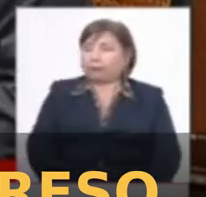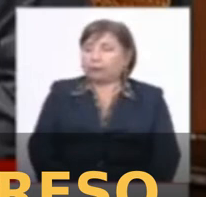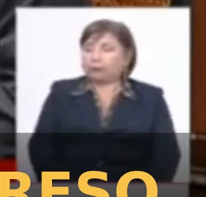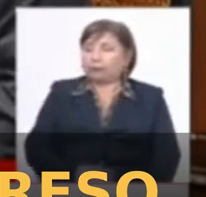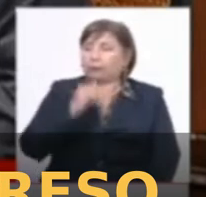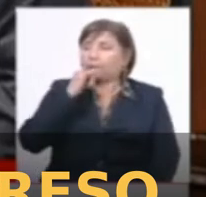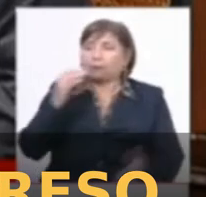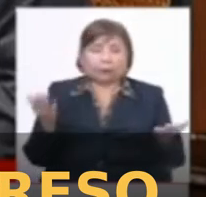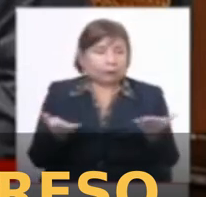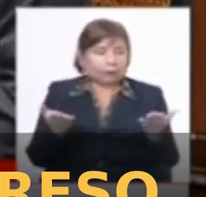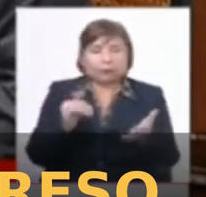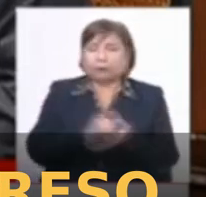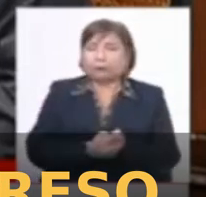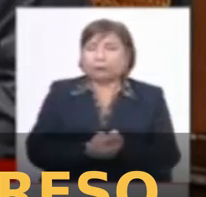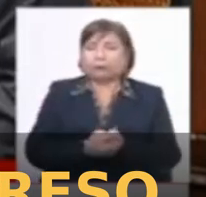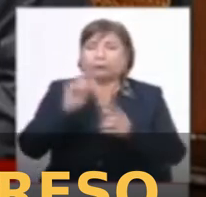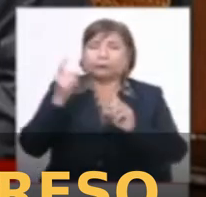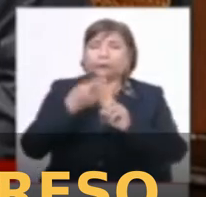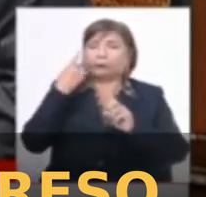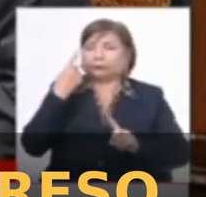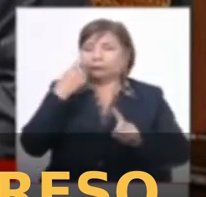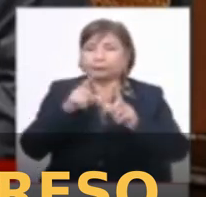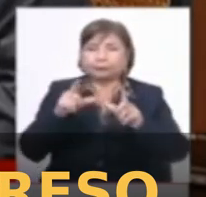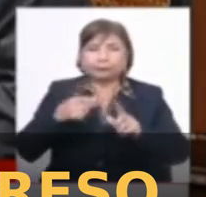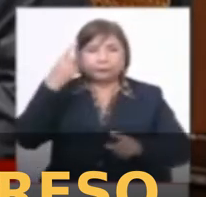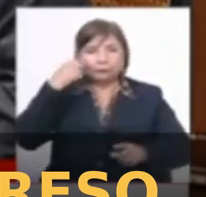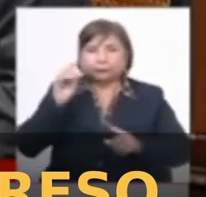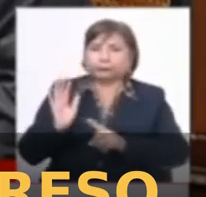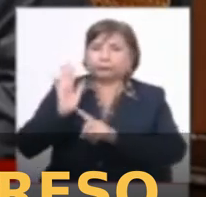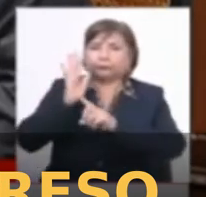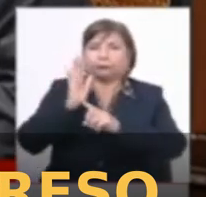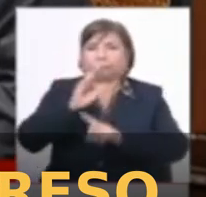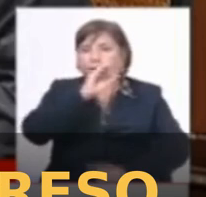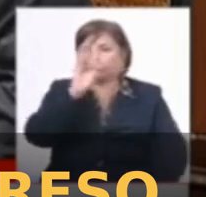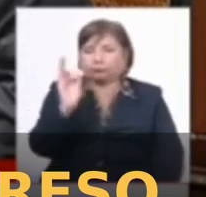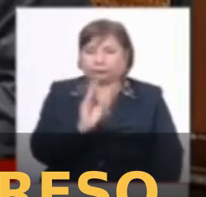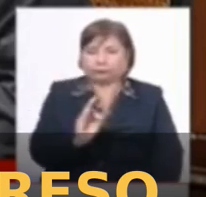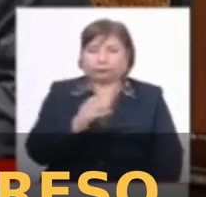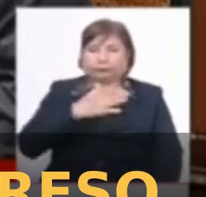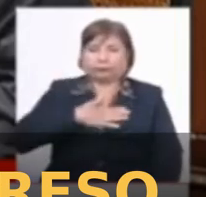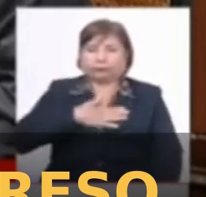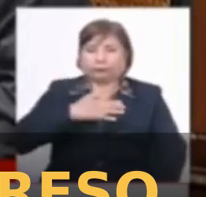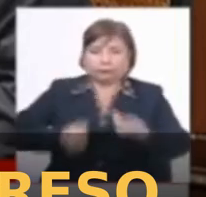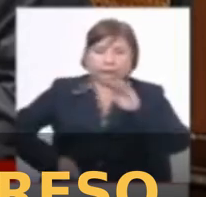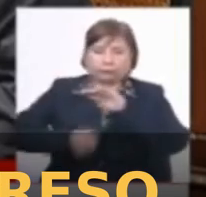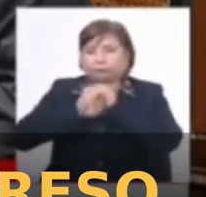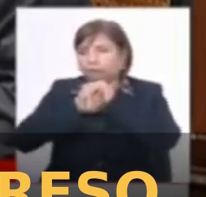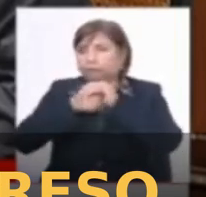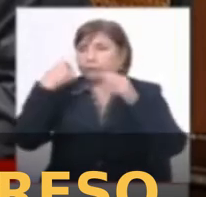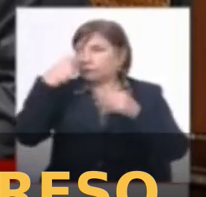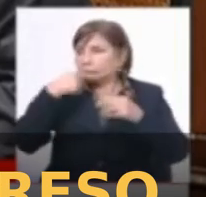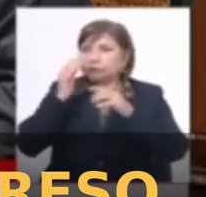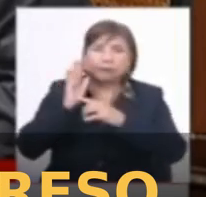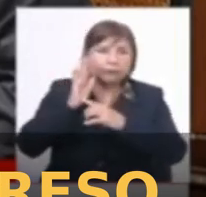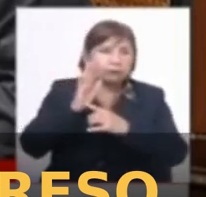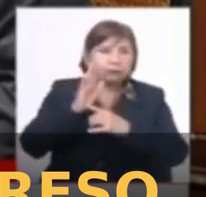Estoy aquí, en primer lugar, para demostrar que yo nunca me he escondido, siempre he dado la cara.